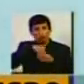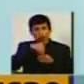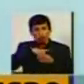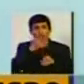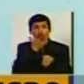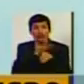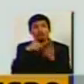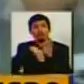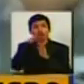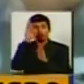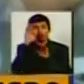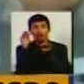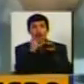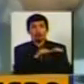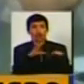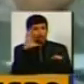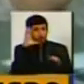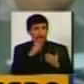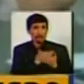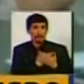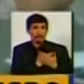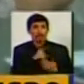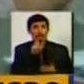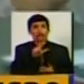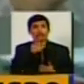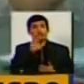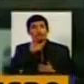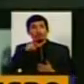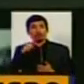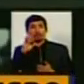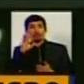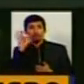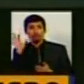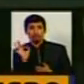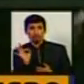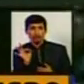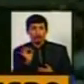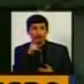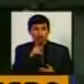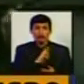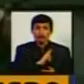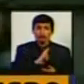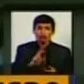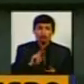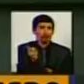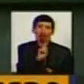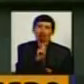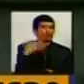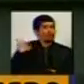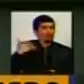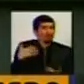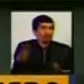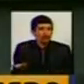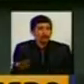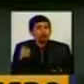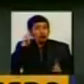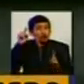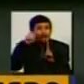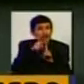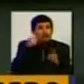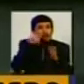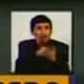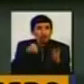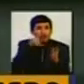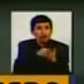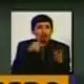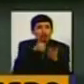Michelle Bachelet con un 79,9%. Pero para los gestores de esta iniciativa el resultado no es lo principal. El objetivo es avanzar en la lucha